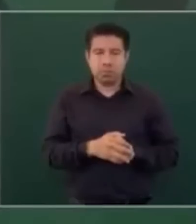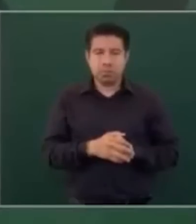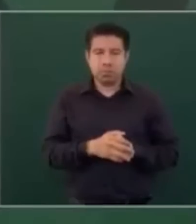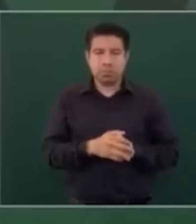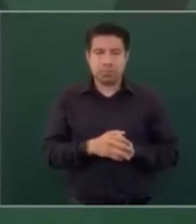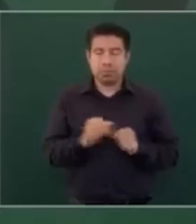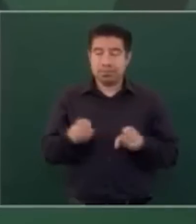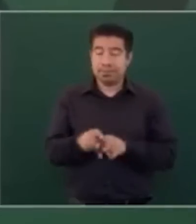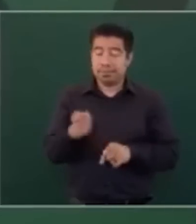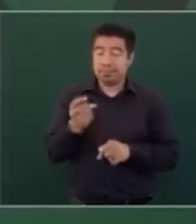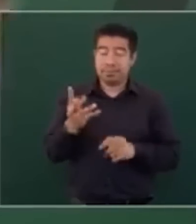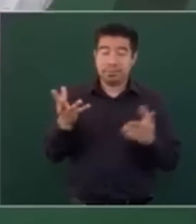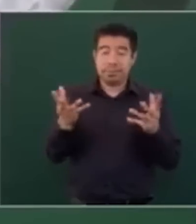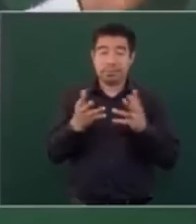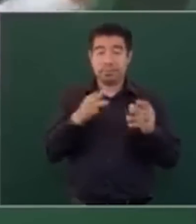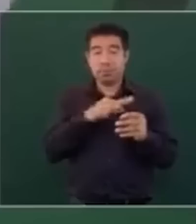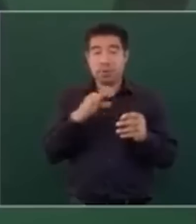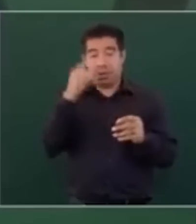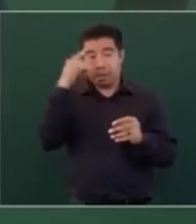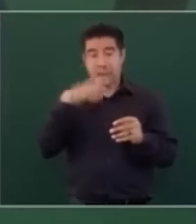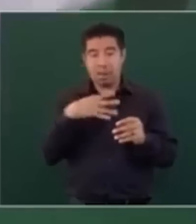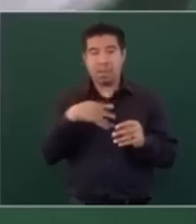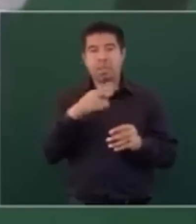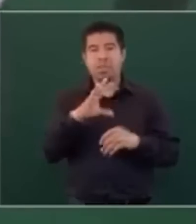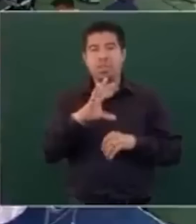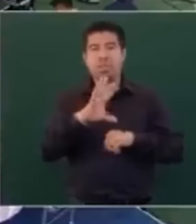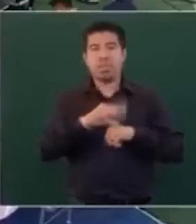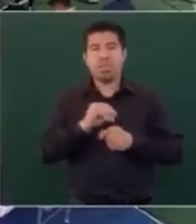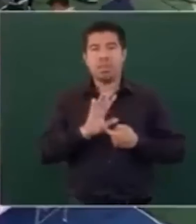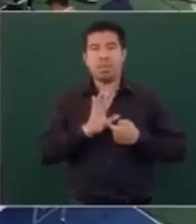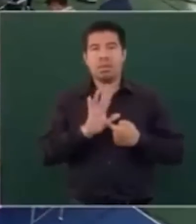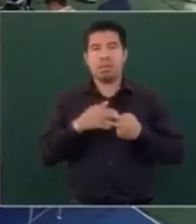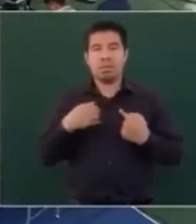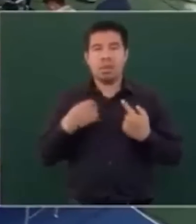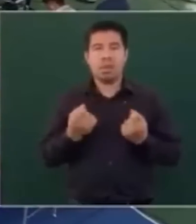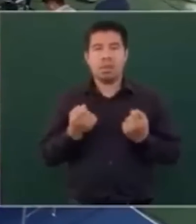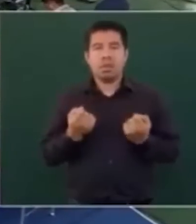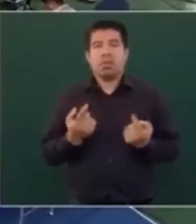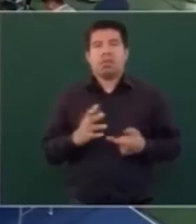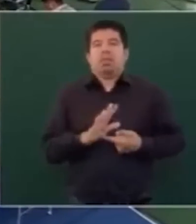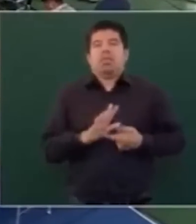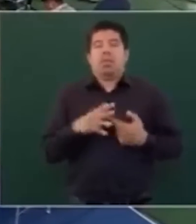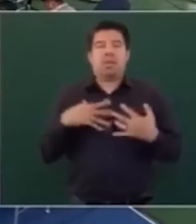darles motivo para sus campañas, porque ya ven cómo son de hipócritas, se rasgan las